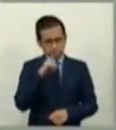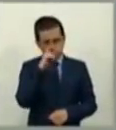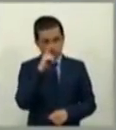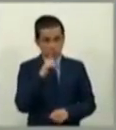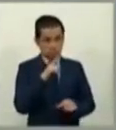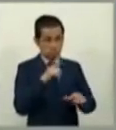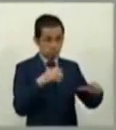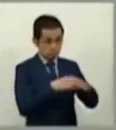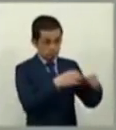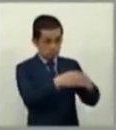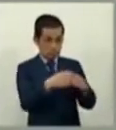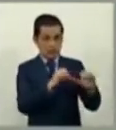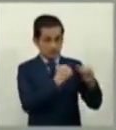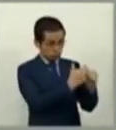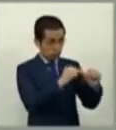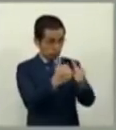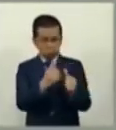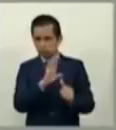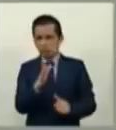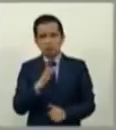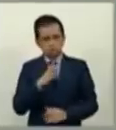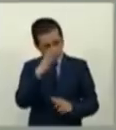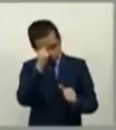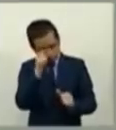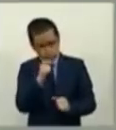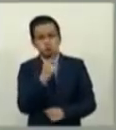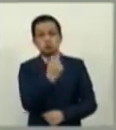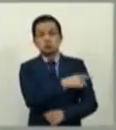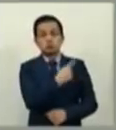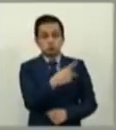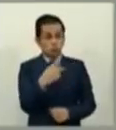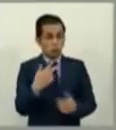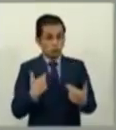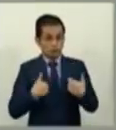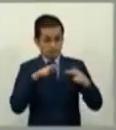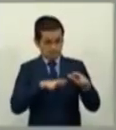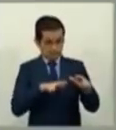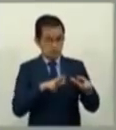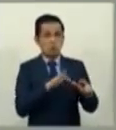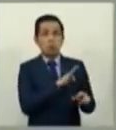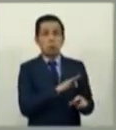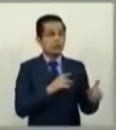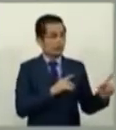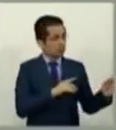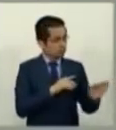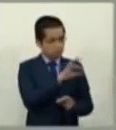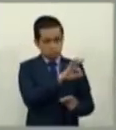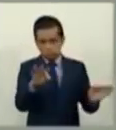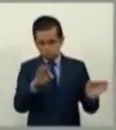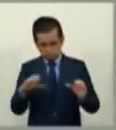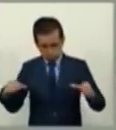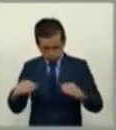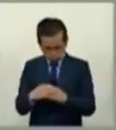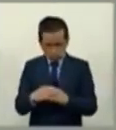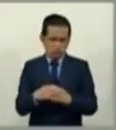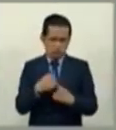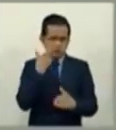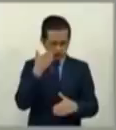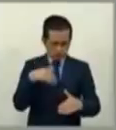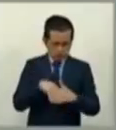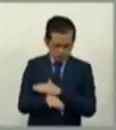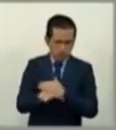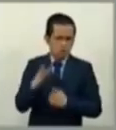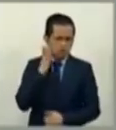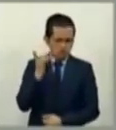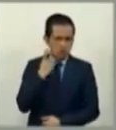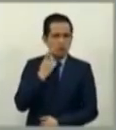organizaciones a una comisión de sus representantes que querían ingresar a la Cámara